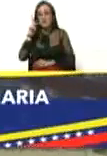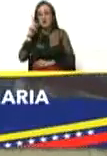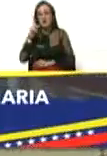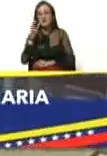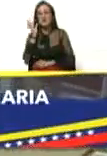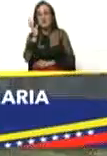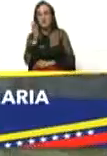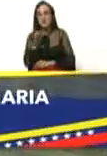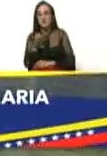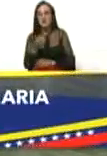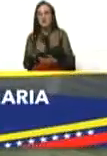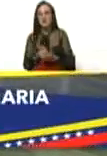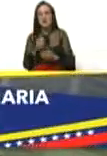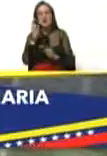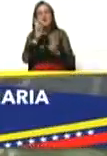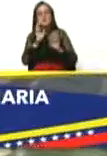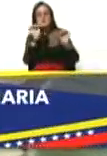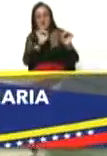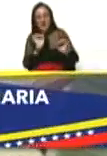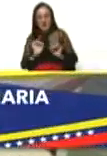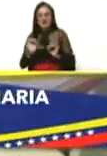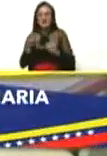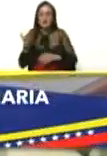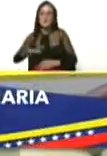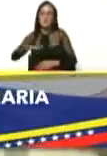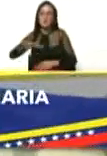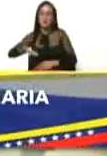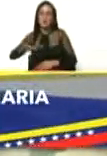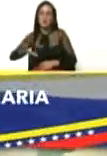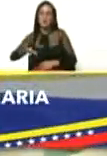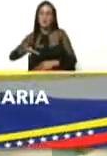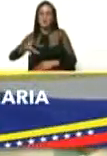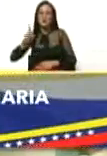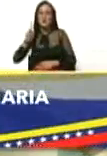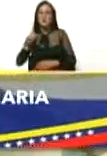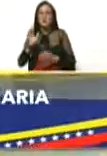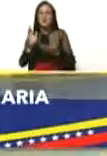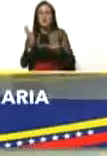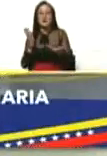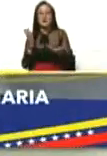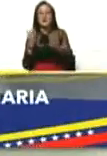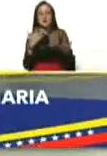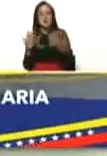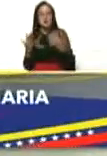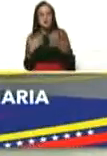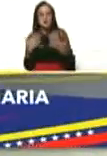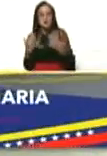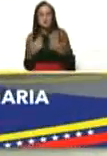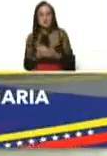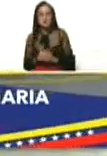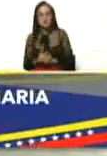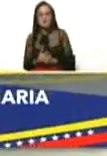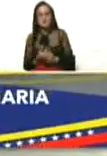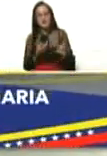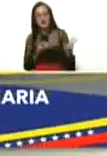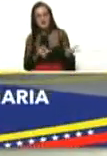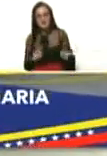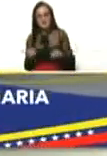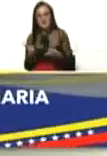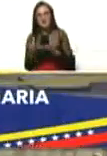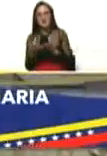¿no? La limpieza, la higiene, pero además el que exista un ambiente que invite para